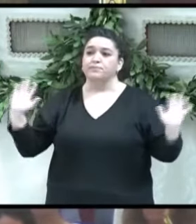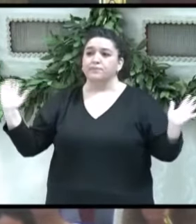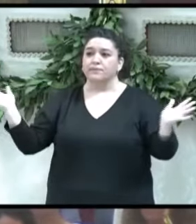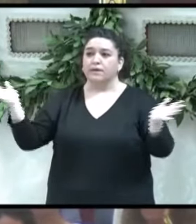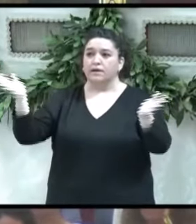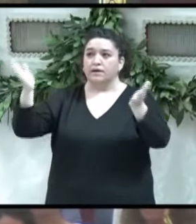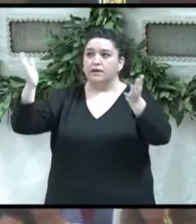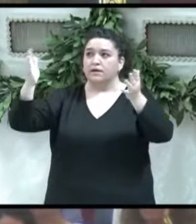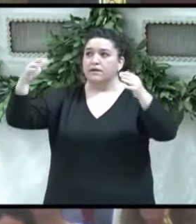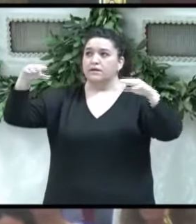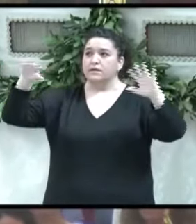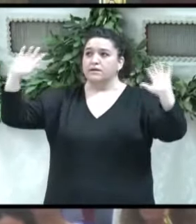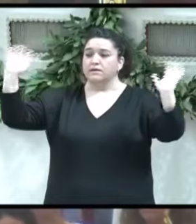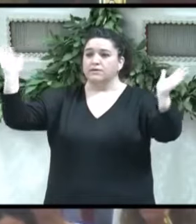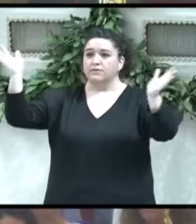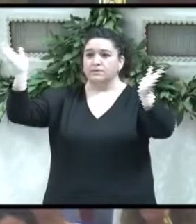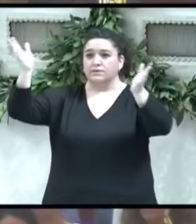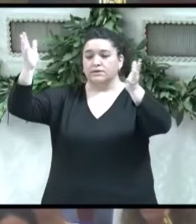aleluya